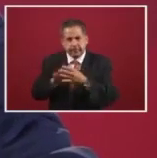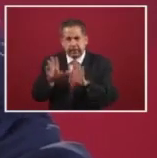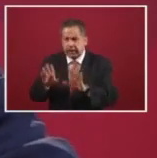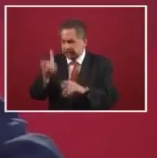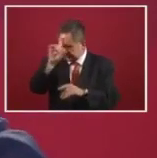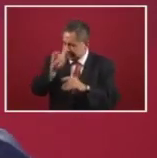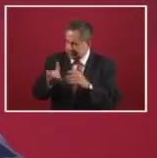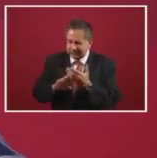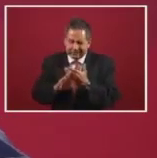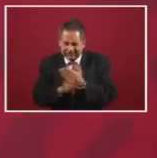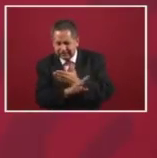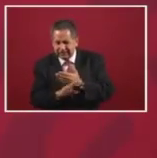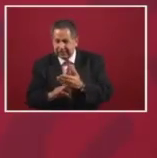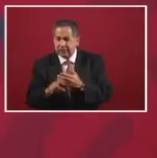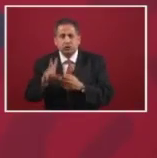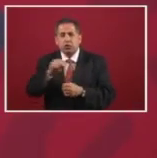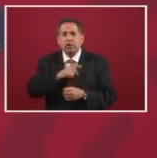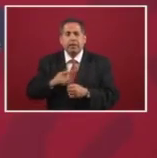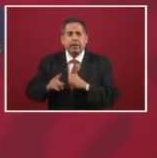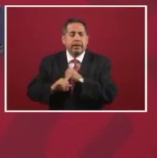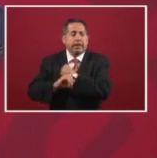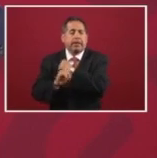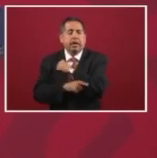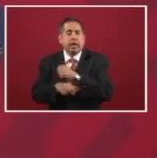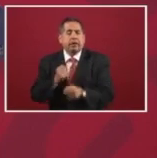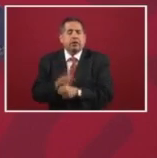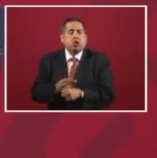evitar embarazos tempranos,